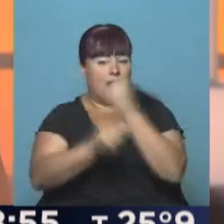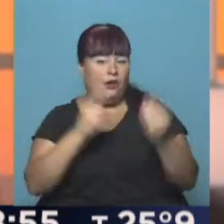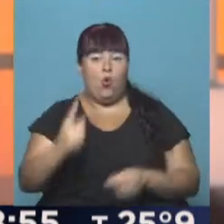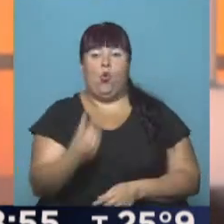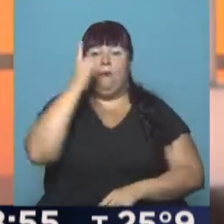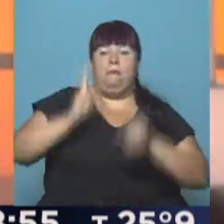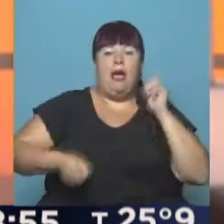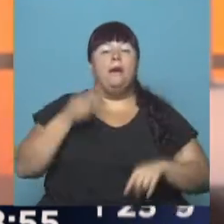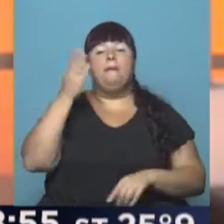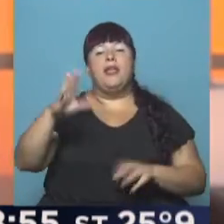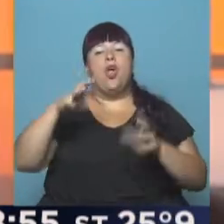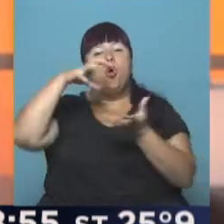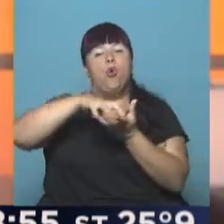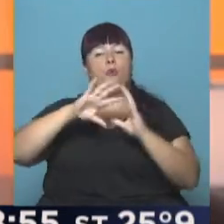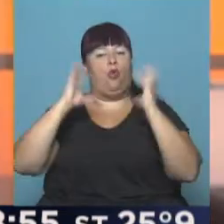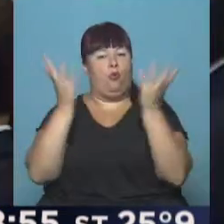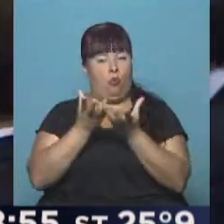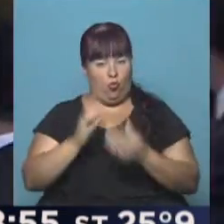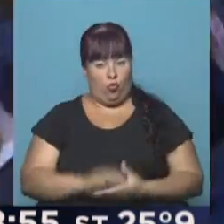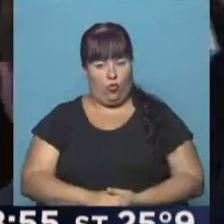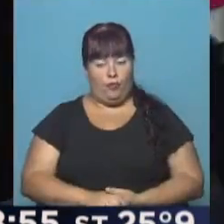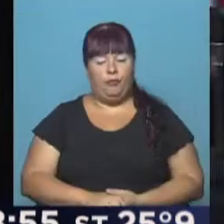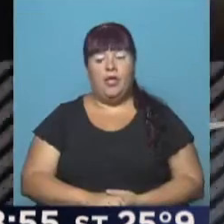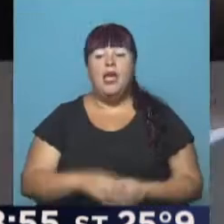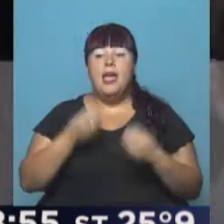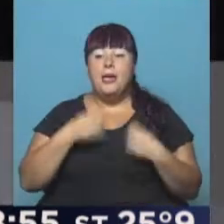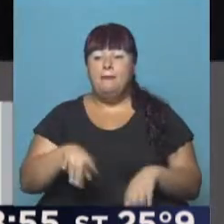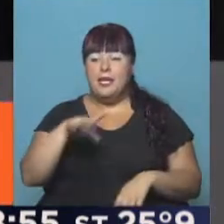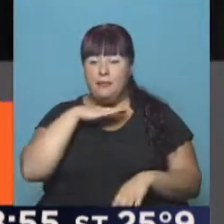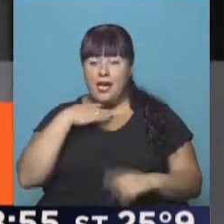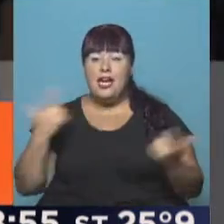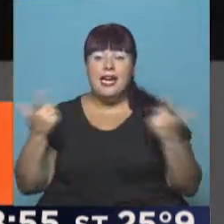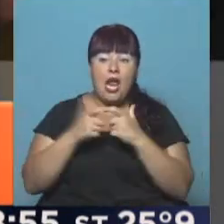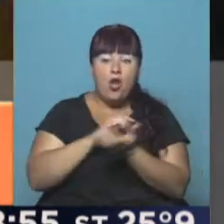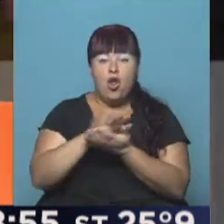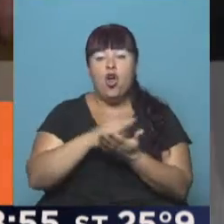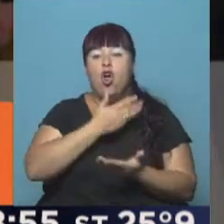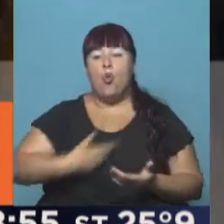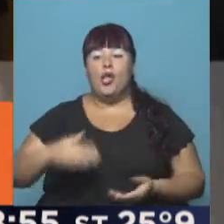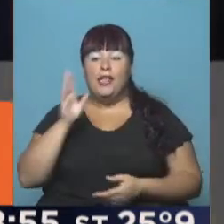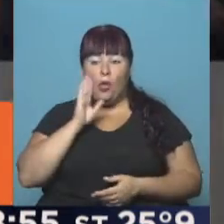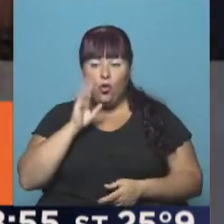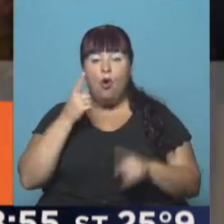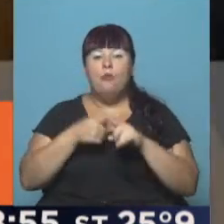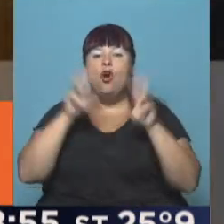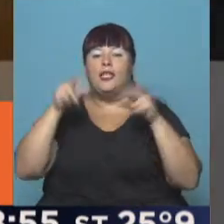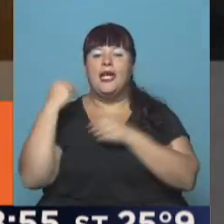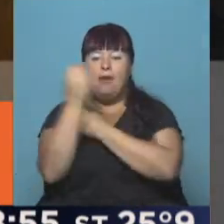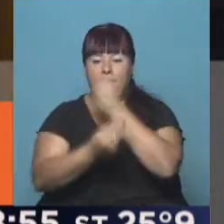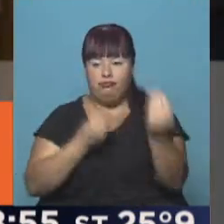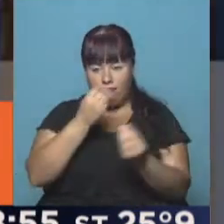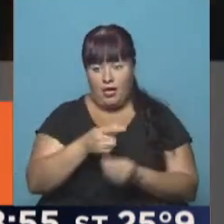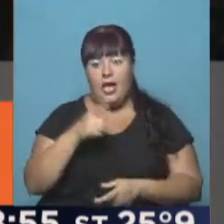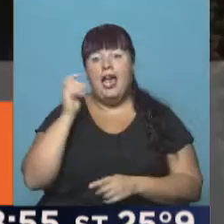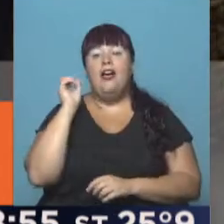unilateral y acudirá a organismos internacionales. Comenzó en México la mesa de diálogo con el gobierno estadounidense por la cuestión migratoria.